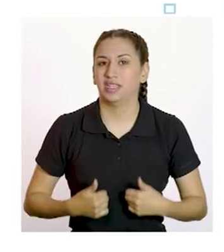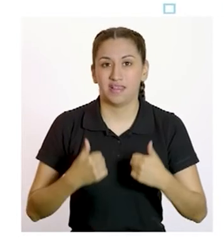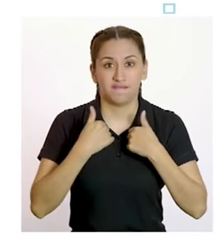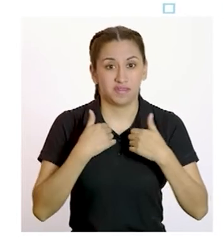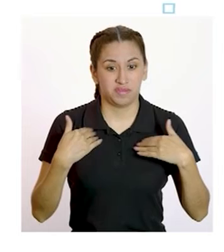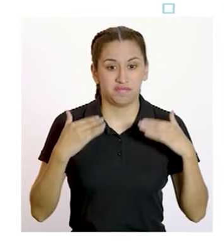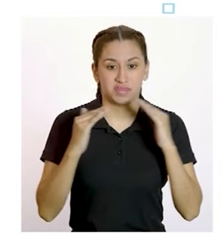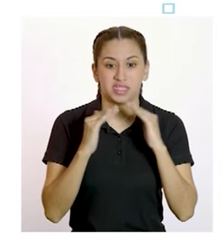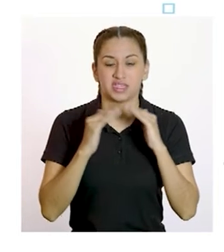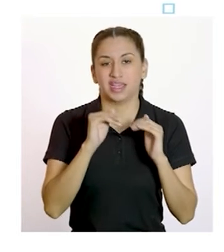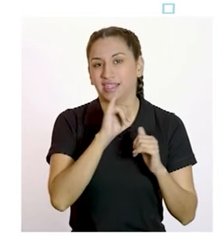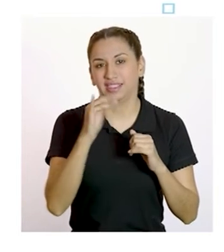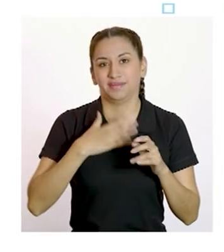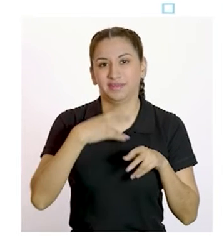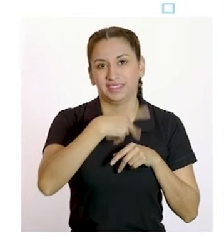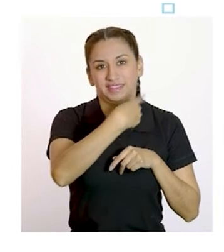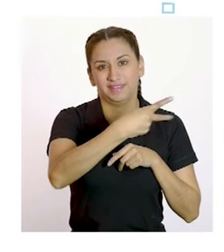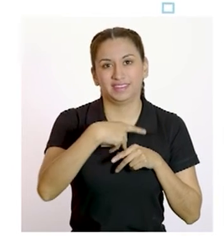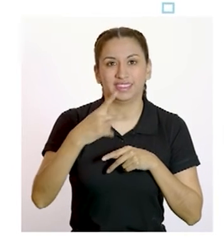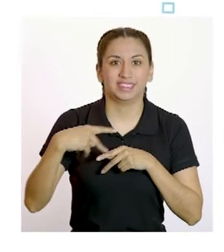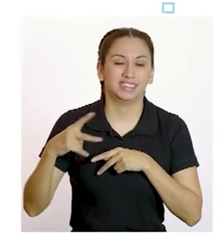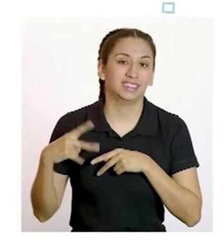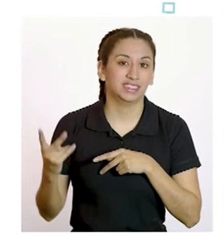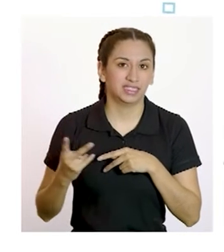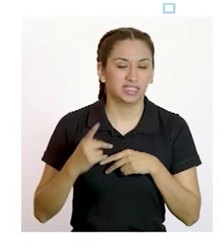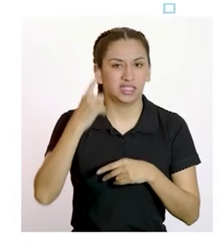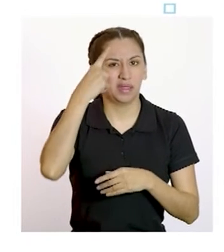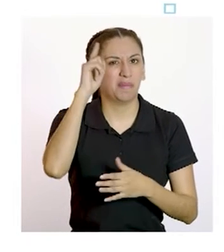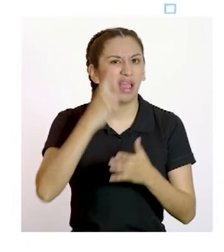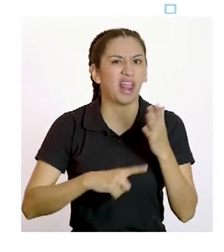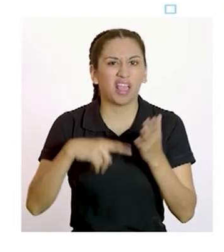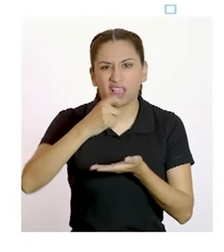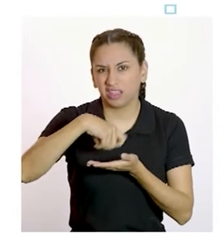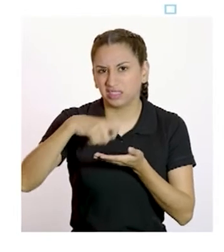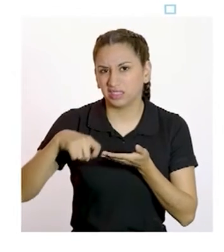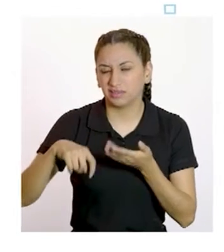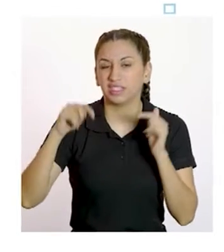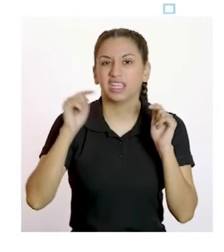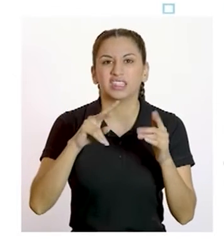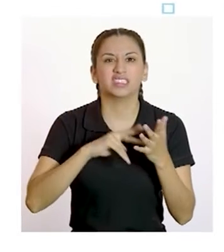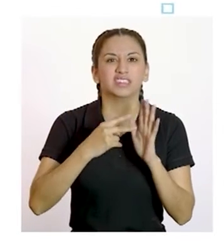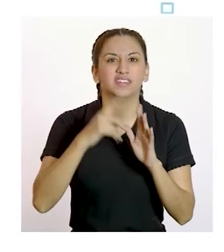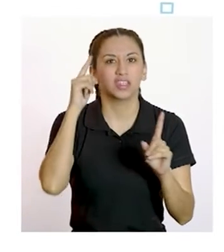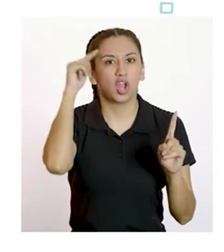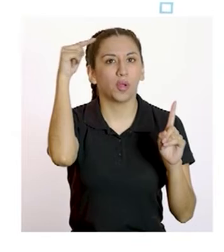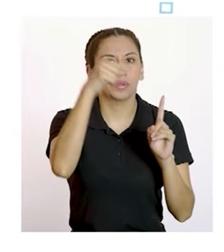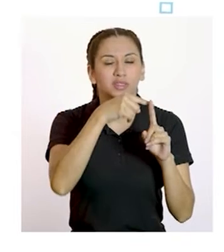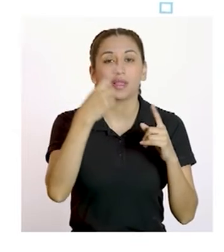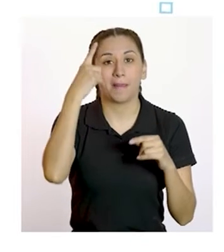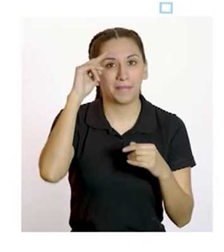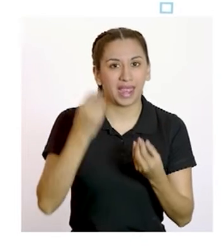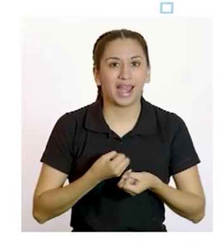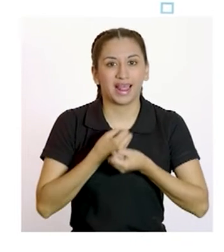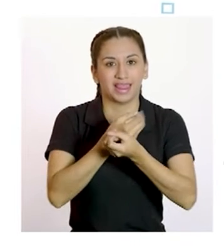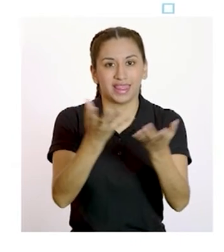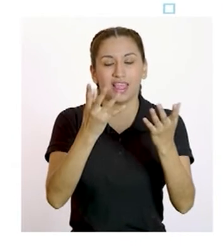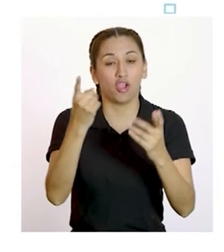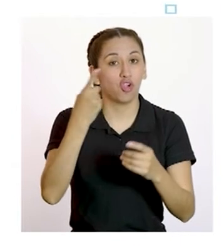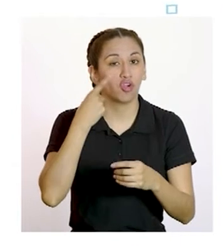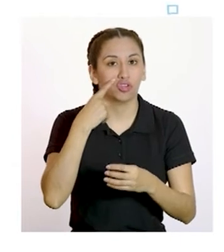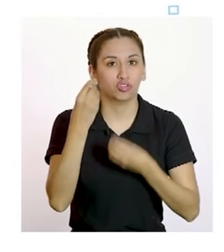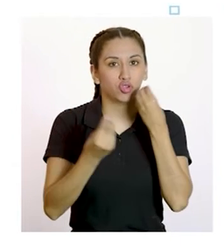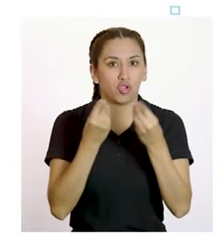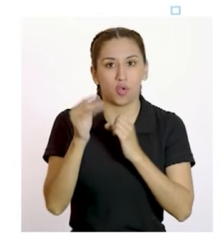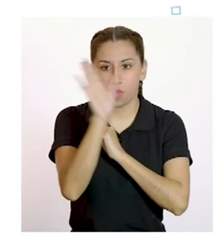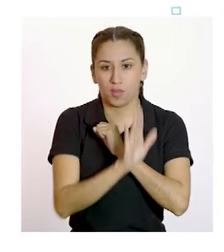personas que viven conmigo y para mis vecinos. ¿Para qué escribiré? Esto se refiere al propósito. Para dar a